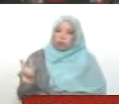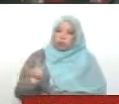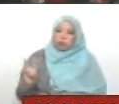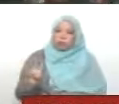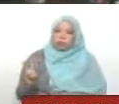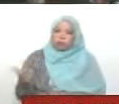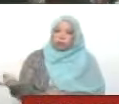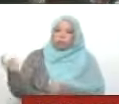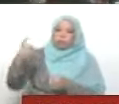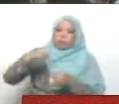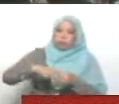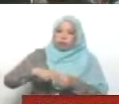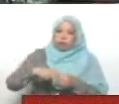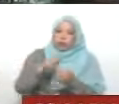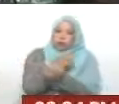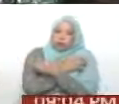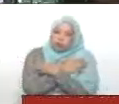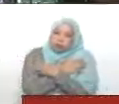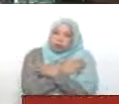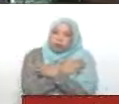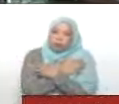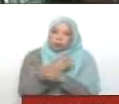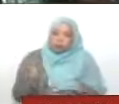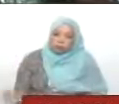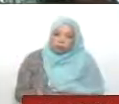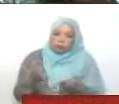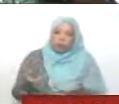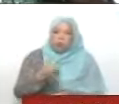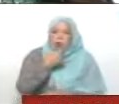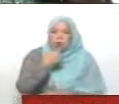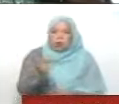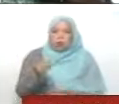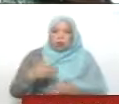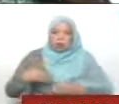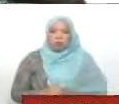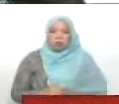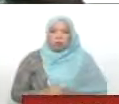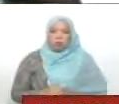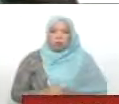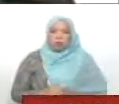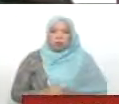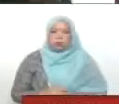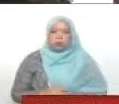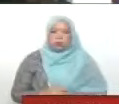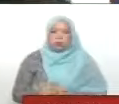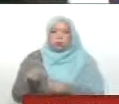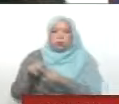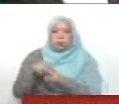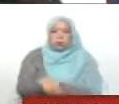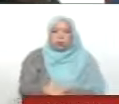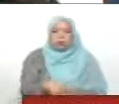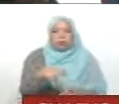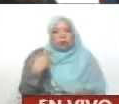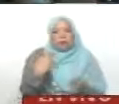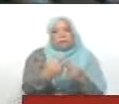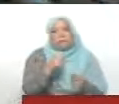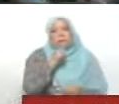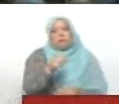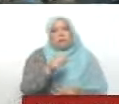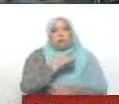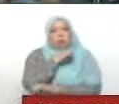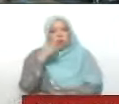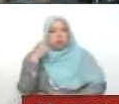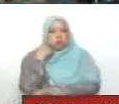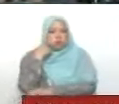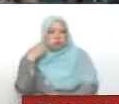Vamos a incorporarlo, vamos a abrazarlo, vamos a facilitarle su vida. No le pongamos un estigma encima, como hace la